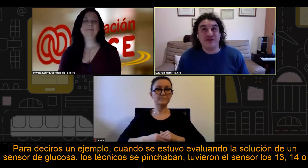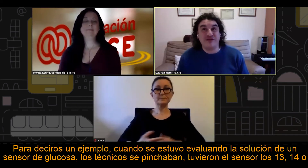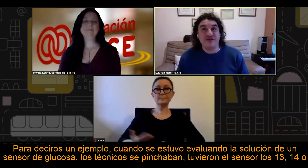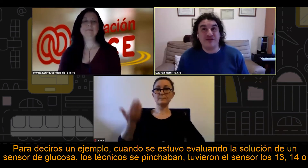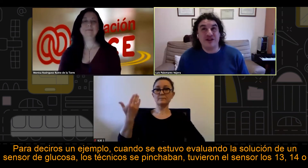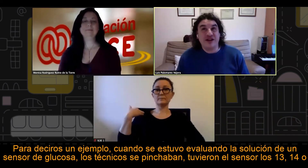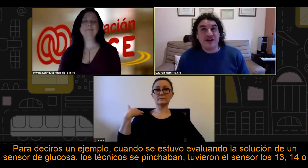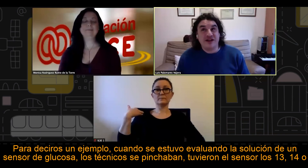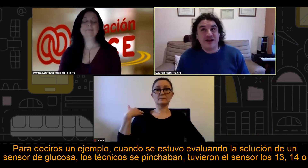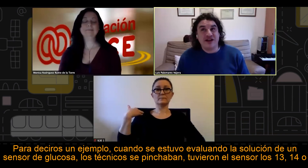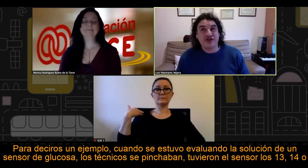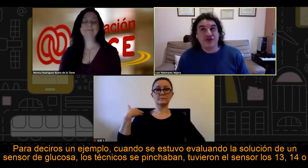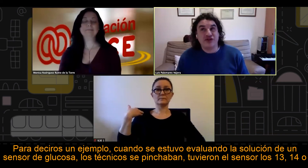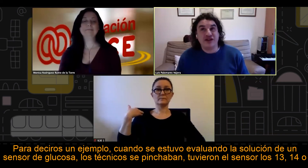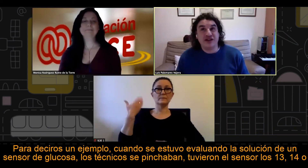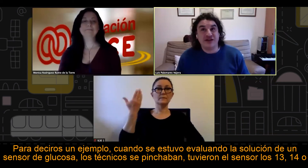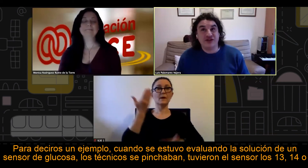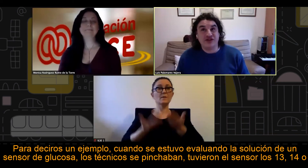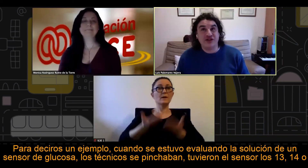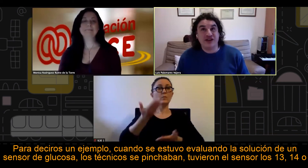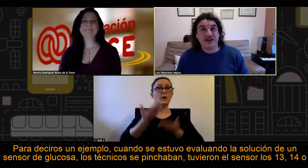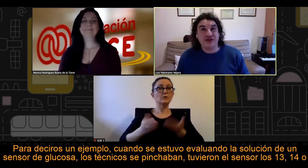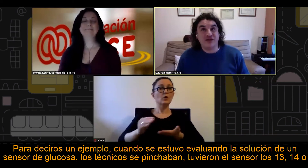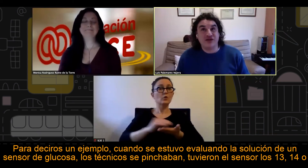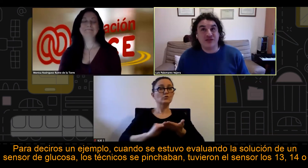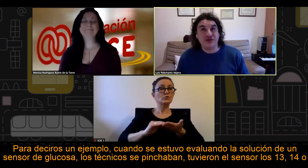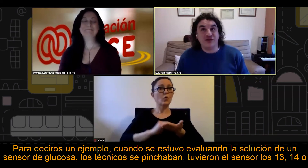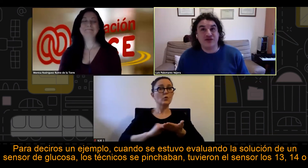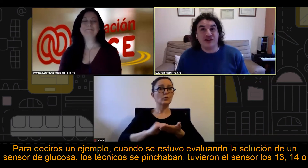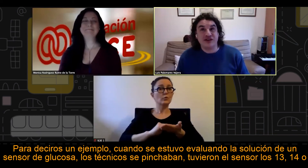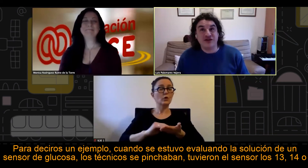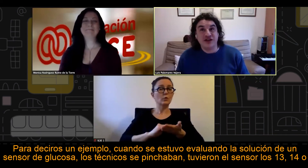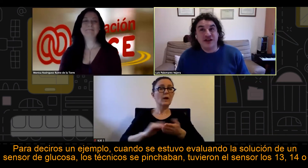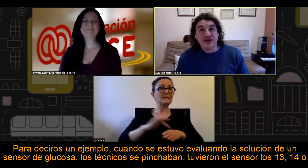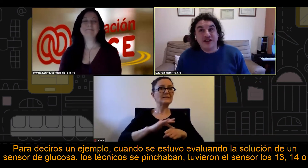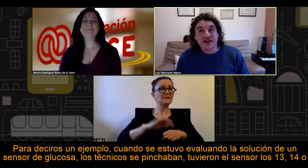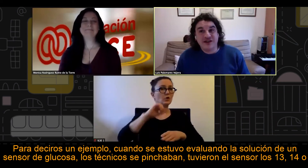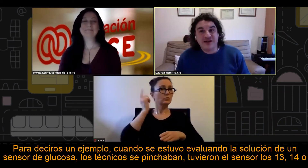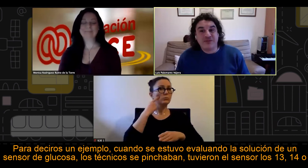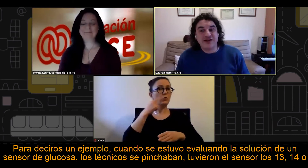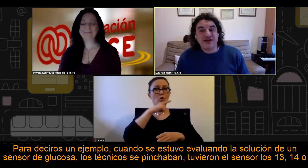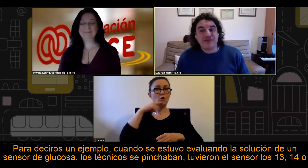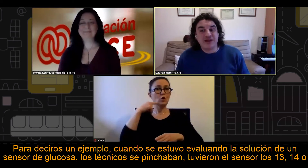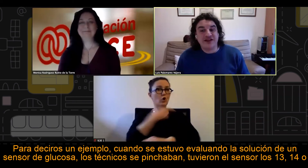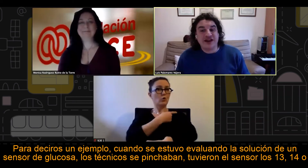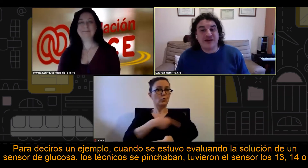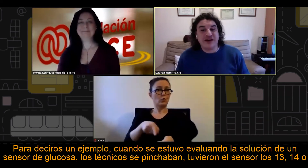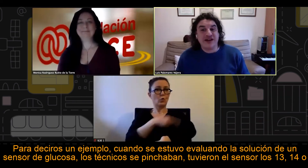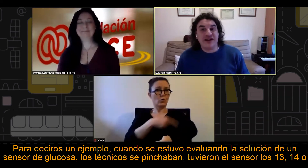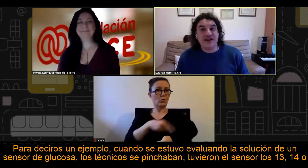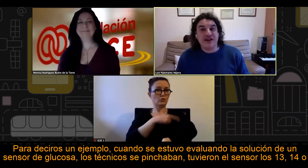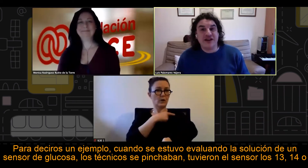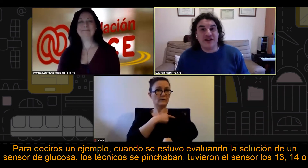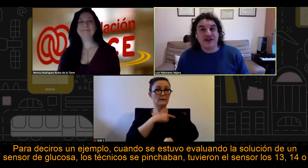la solución de un sensor de glucosa, bueno, pues los técnicos se pinchaban,